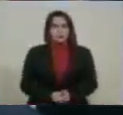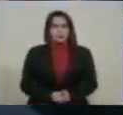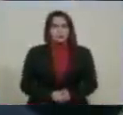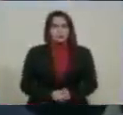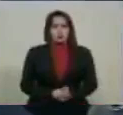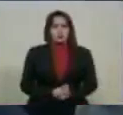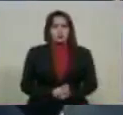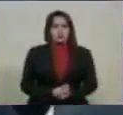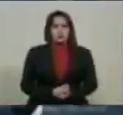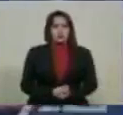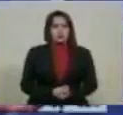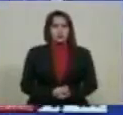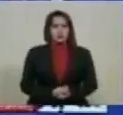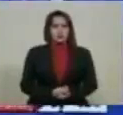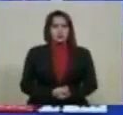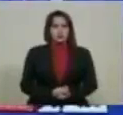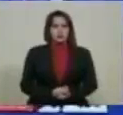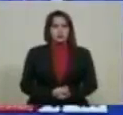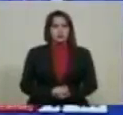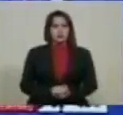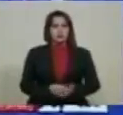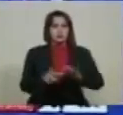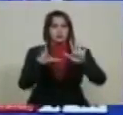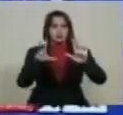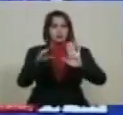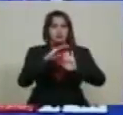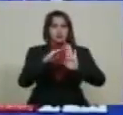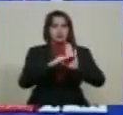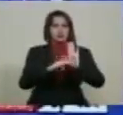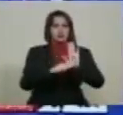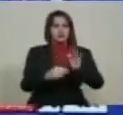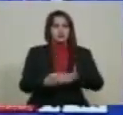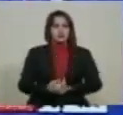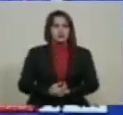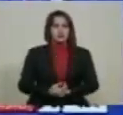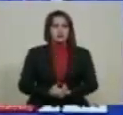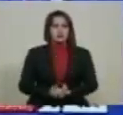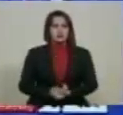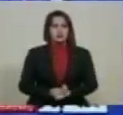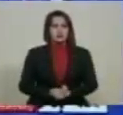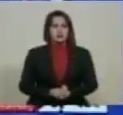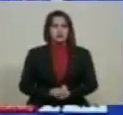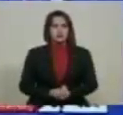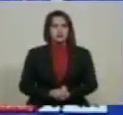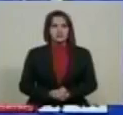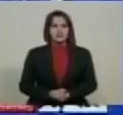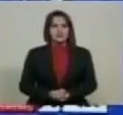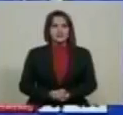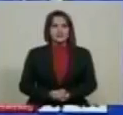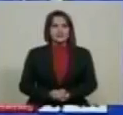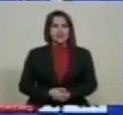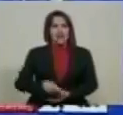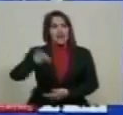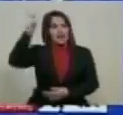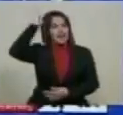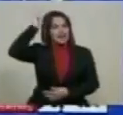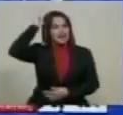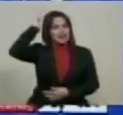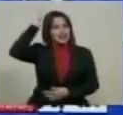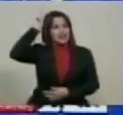En octavo lugar, la compañera Aloa Núñez, vicepresidenta de Asuntos Indígenas.